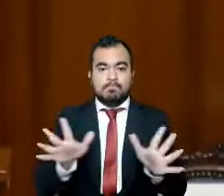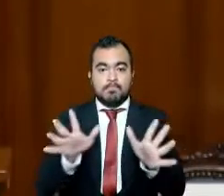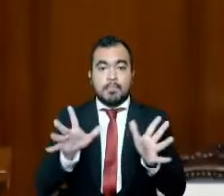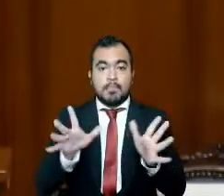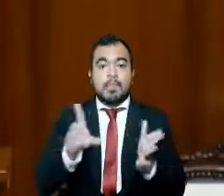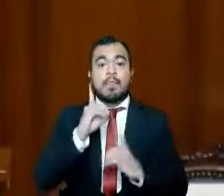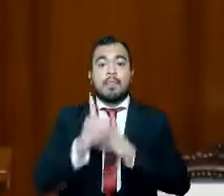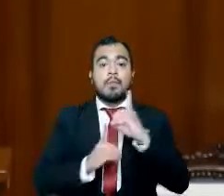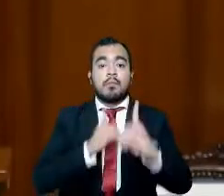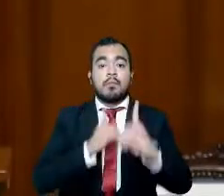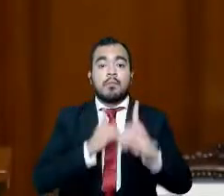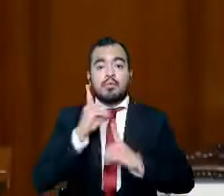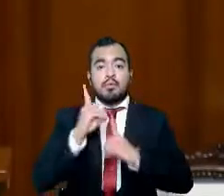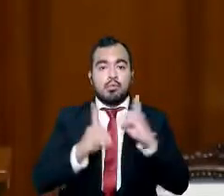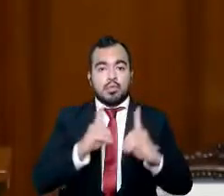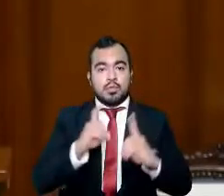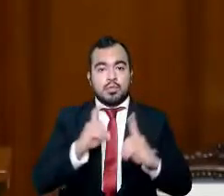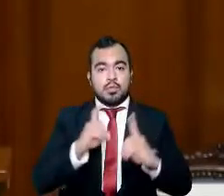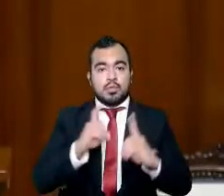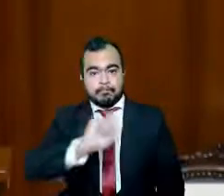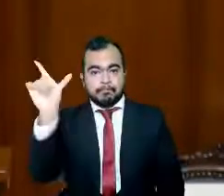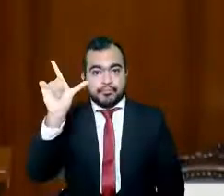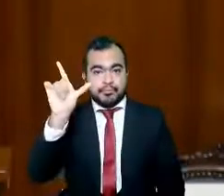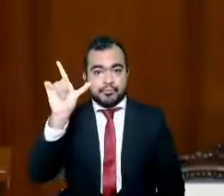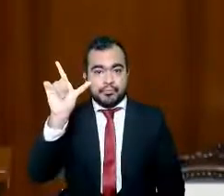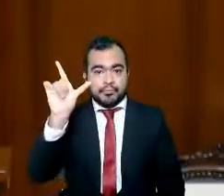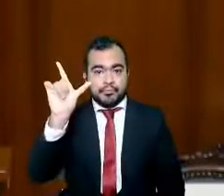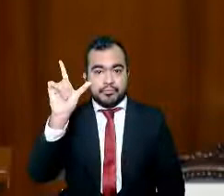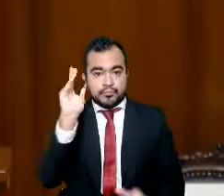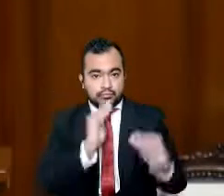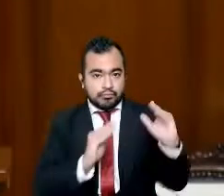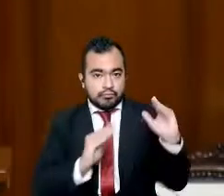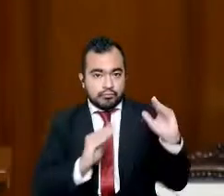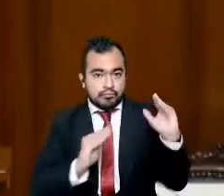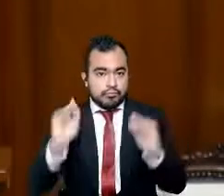alto rendimiento y de mediano rendimiento.